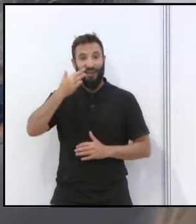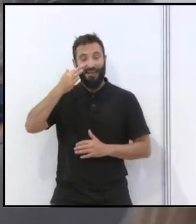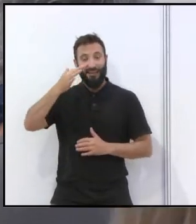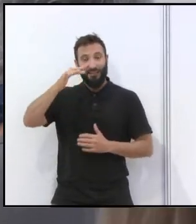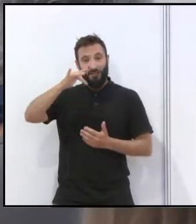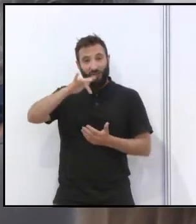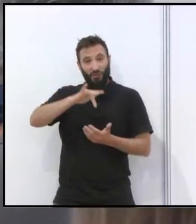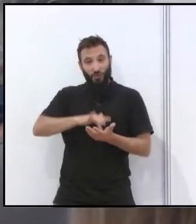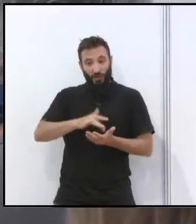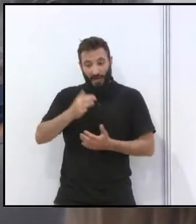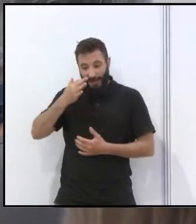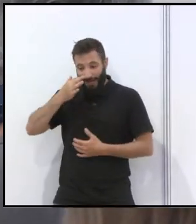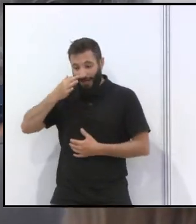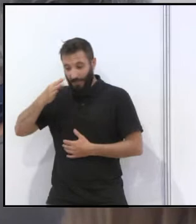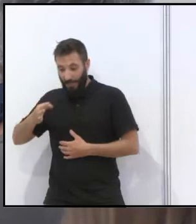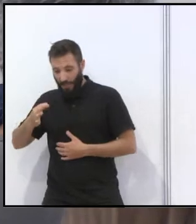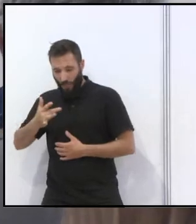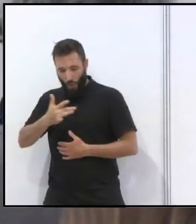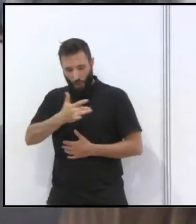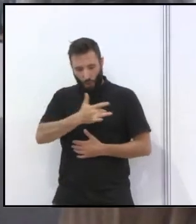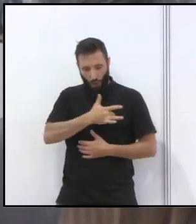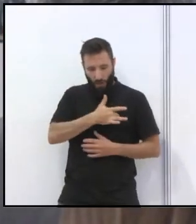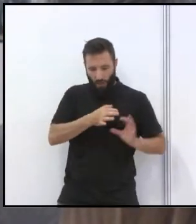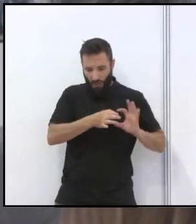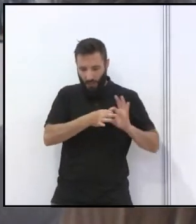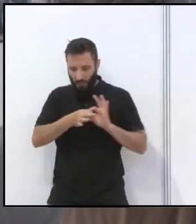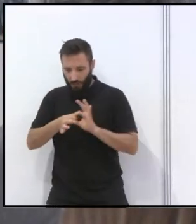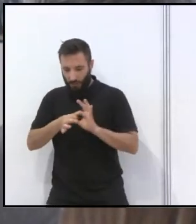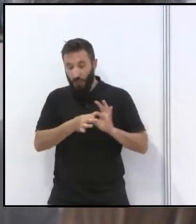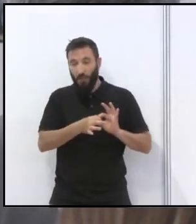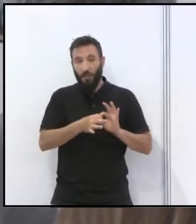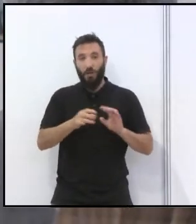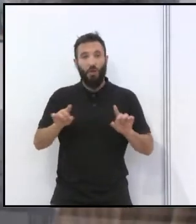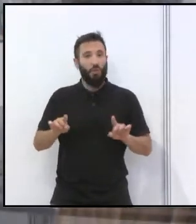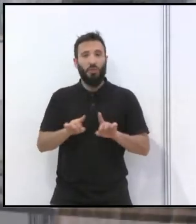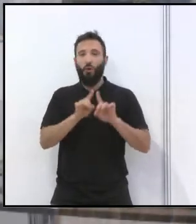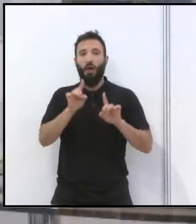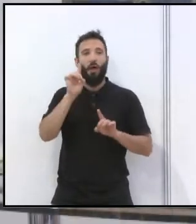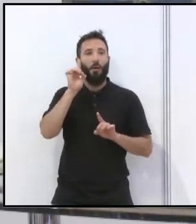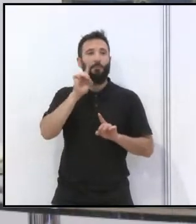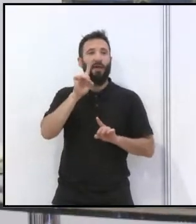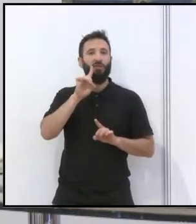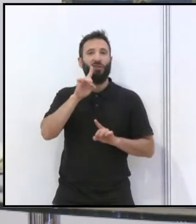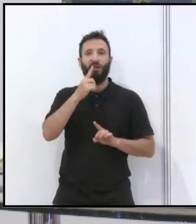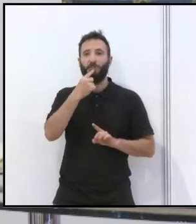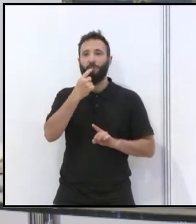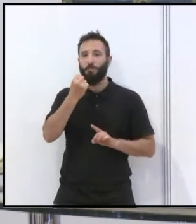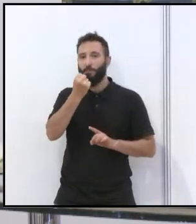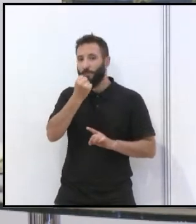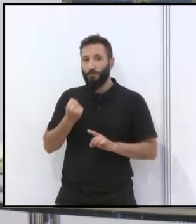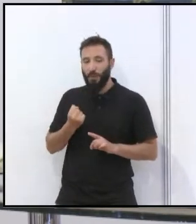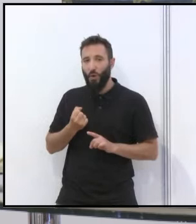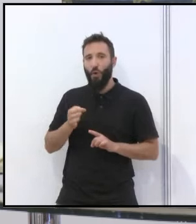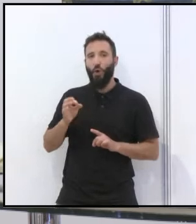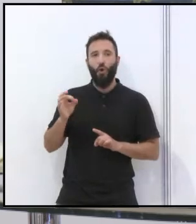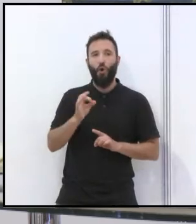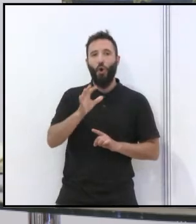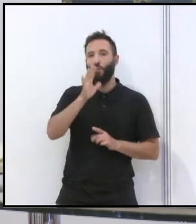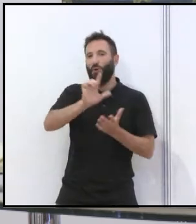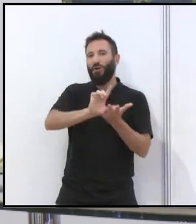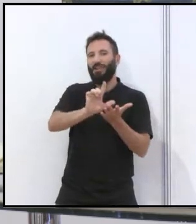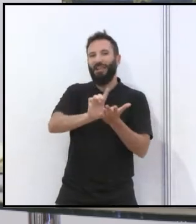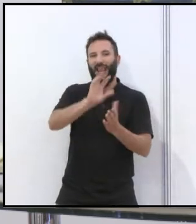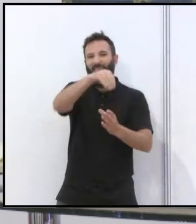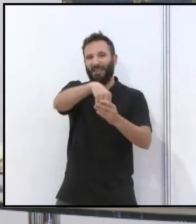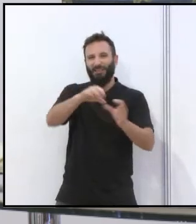revelación de la verdad, aunque sea que las mentiras no se digan ni por razones literarias.